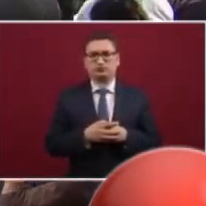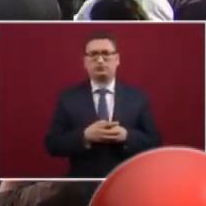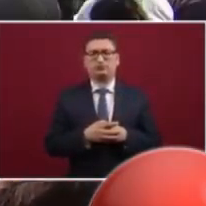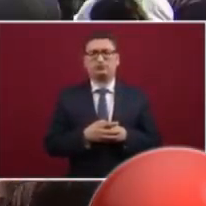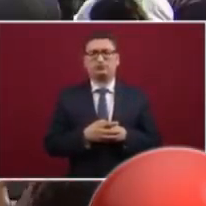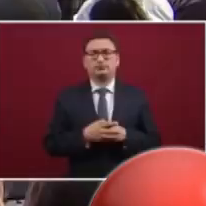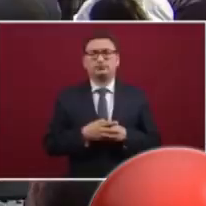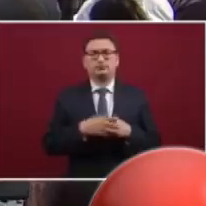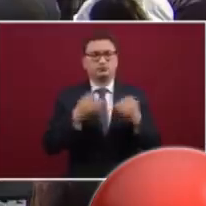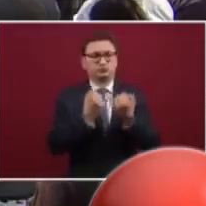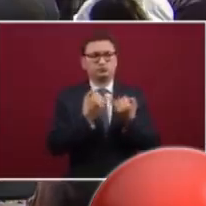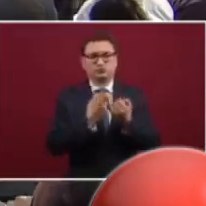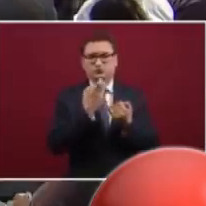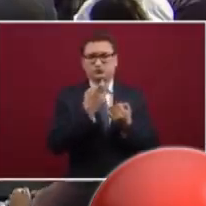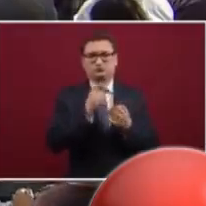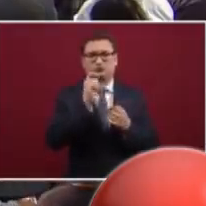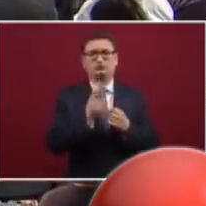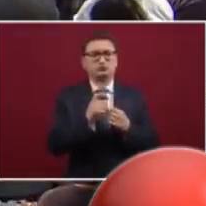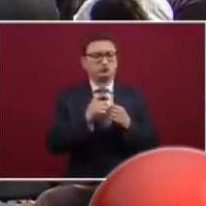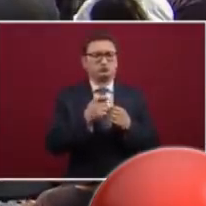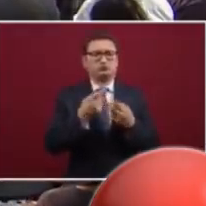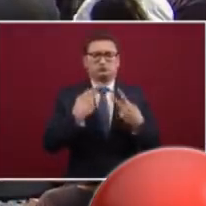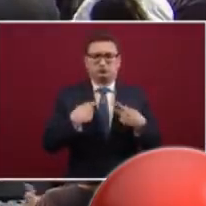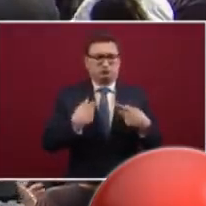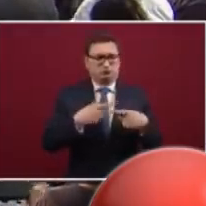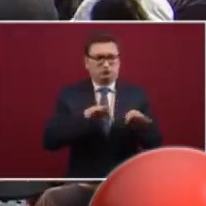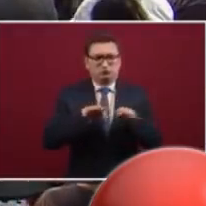son fuentes de trabajo